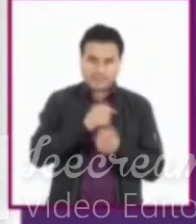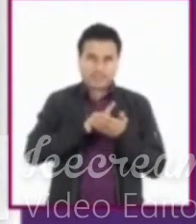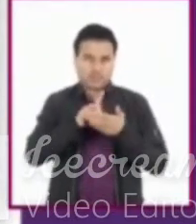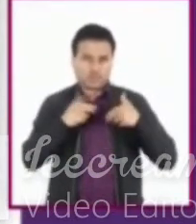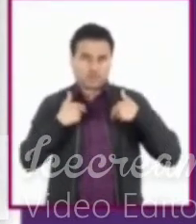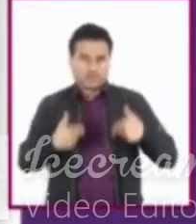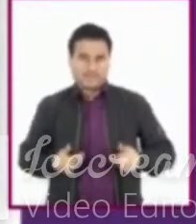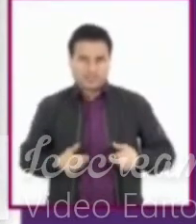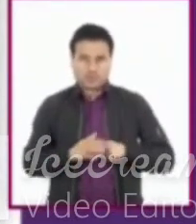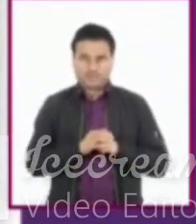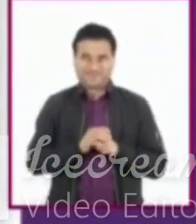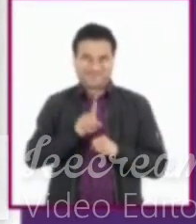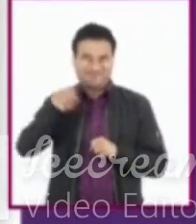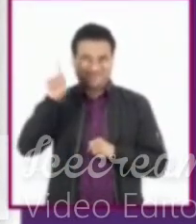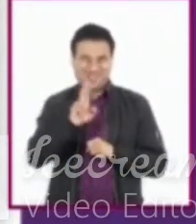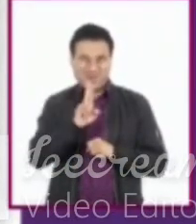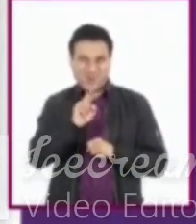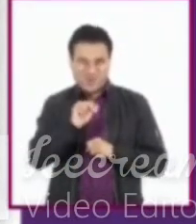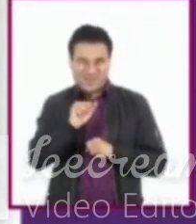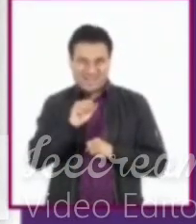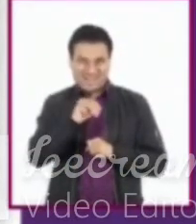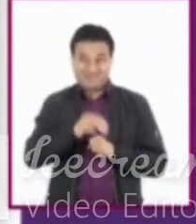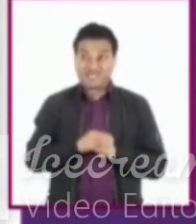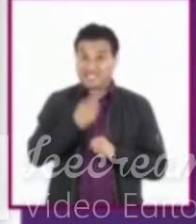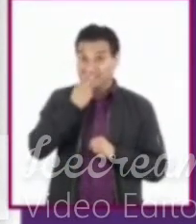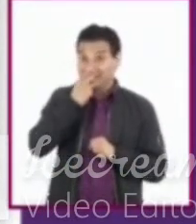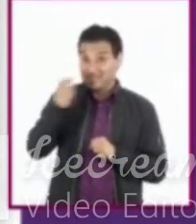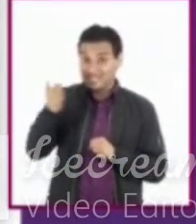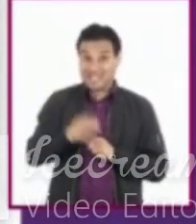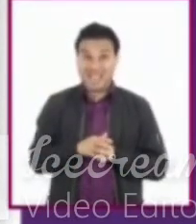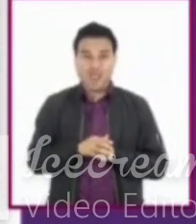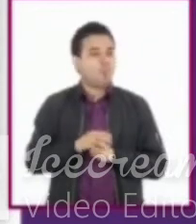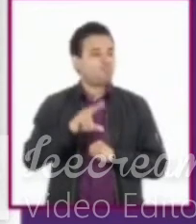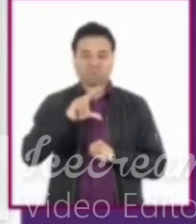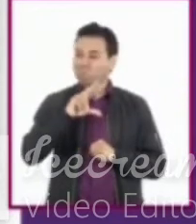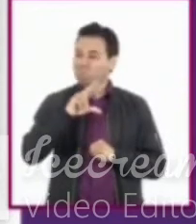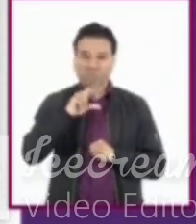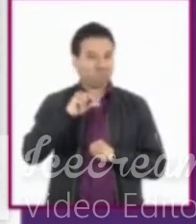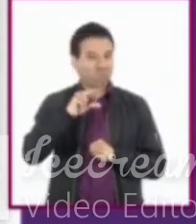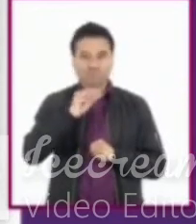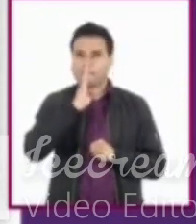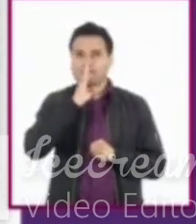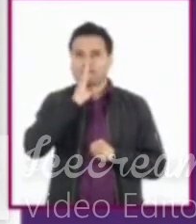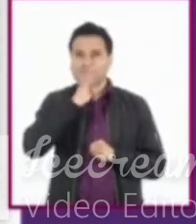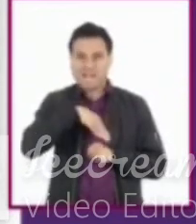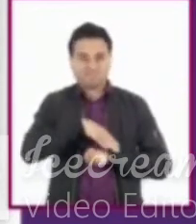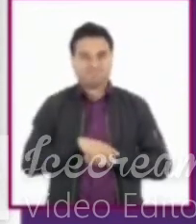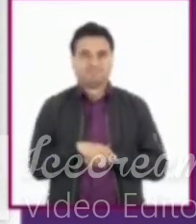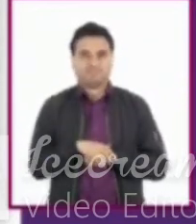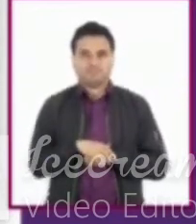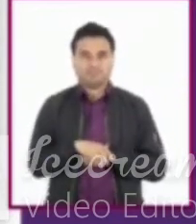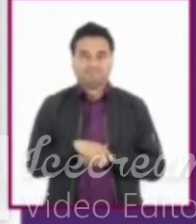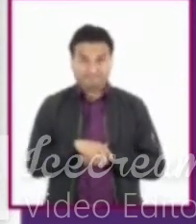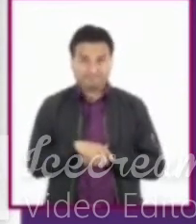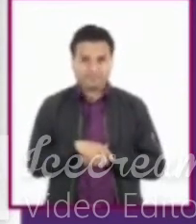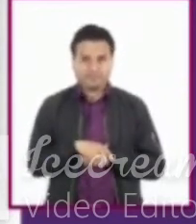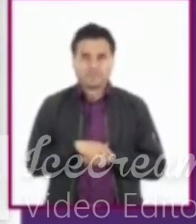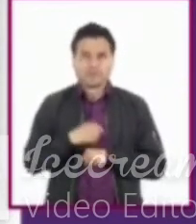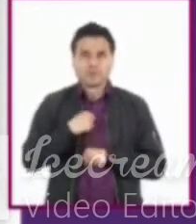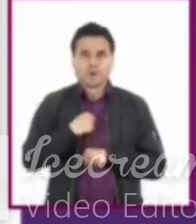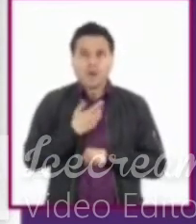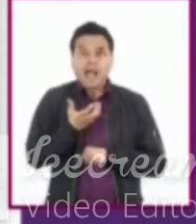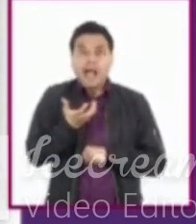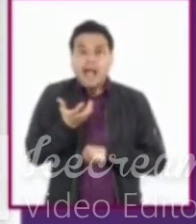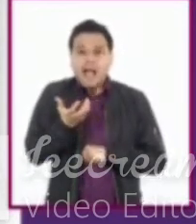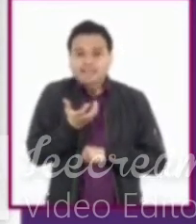Investigaciones Jurídicas de la UNAM, definitivamente no lo es. Todo acto tiene un para qué,